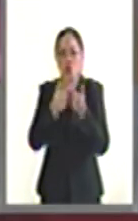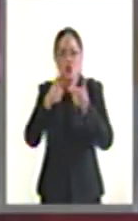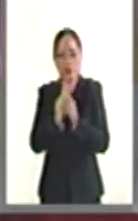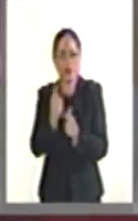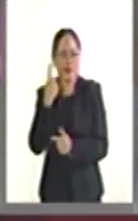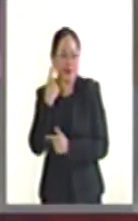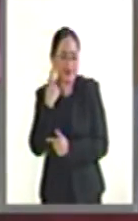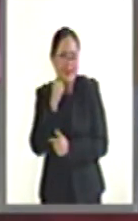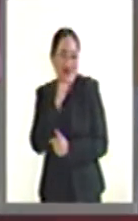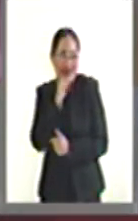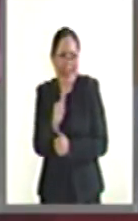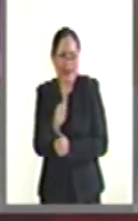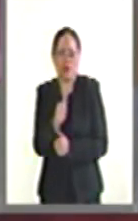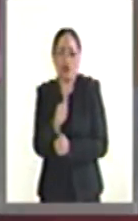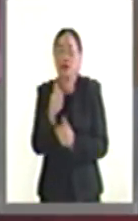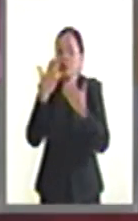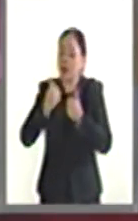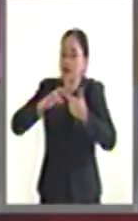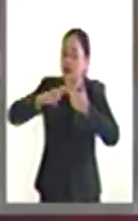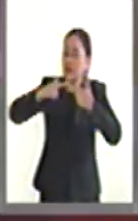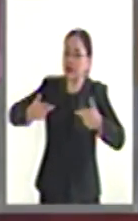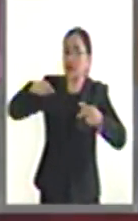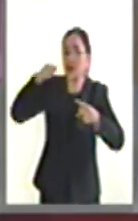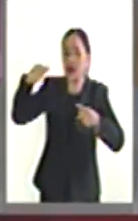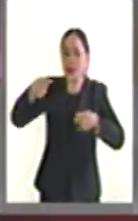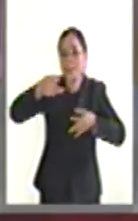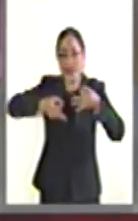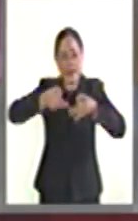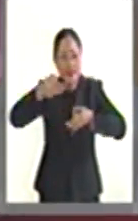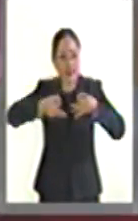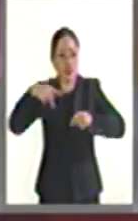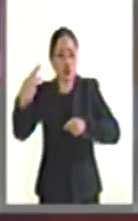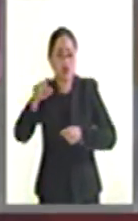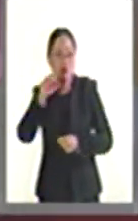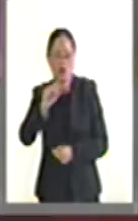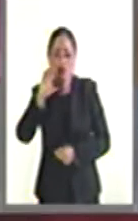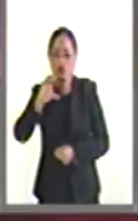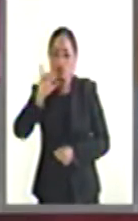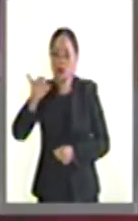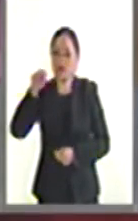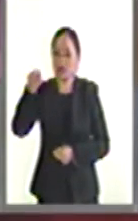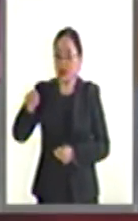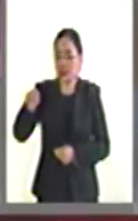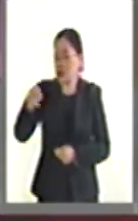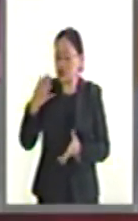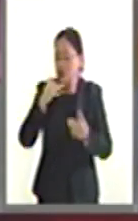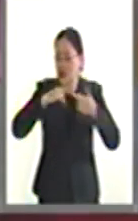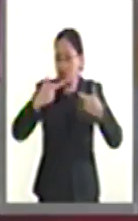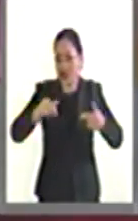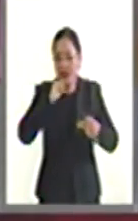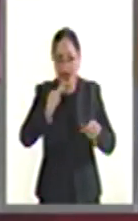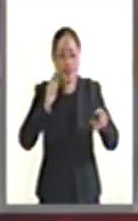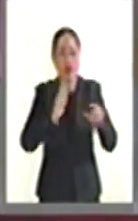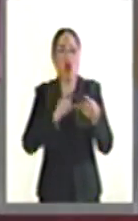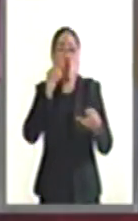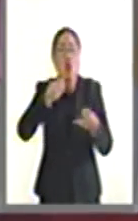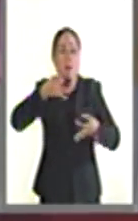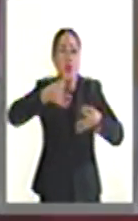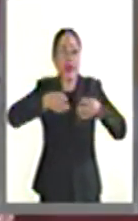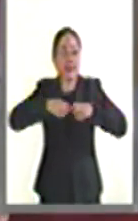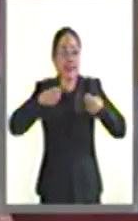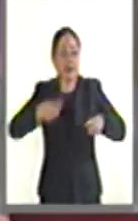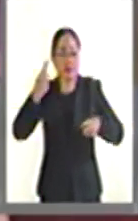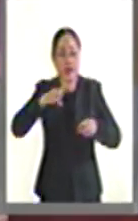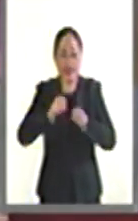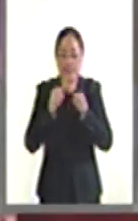político, que no estén relacionados con los ministros de la Suprema Corte de Justicia de la Nación o con los magistrados de la